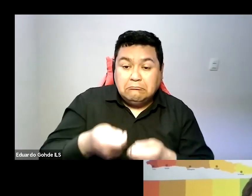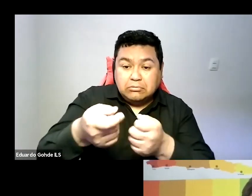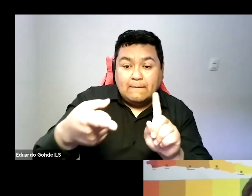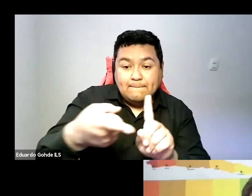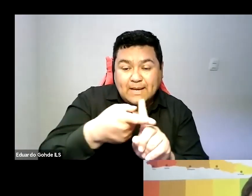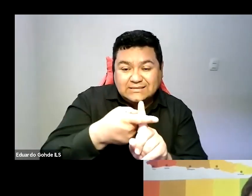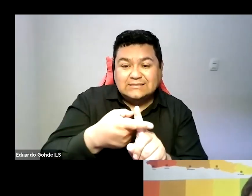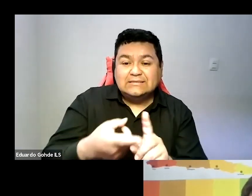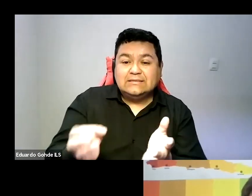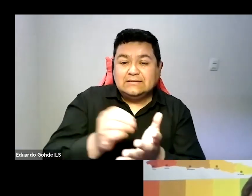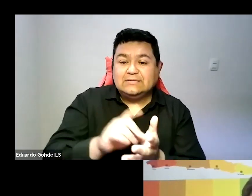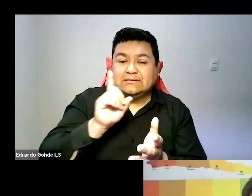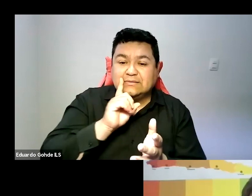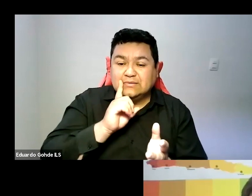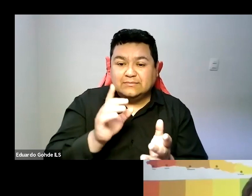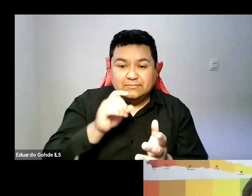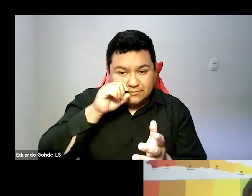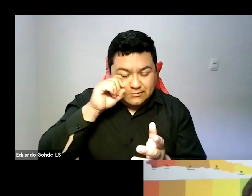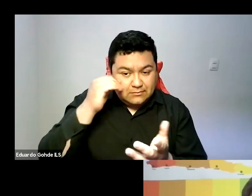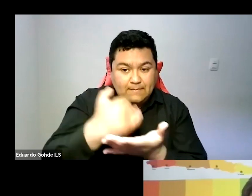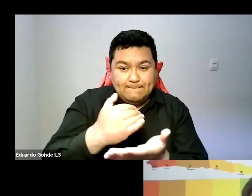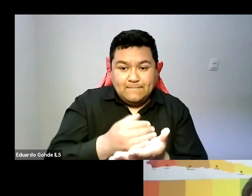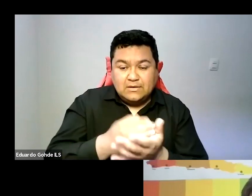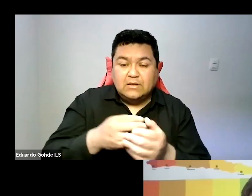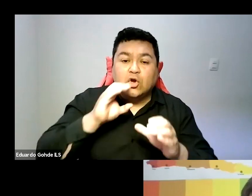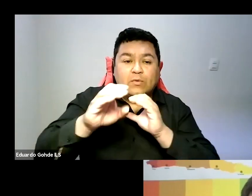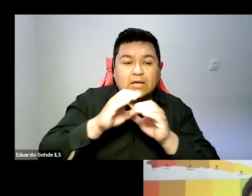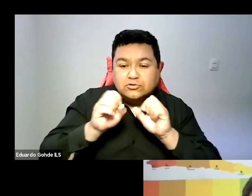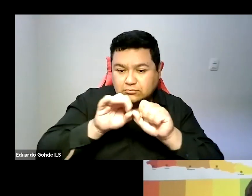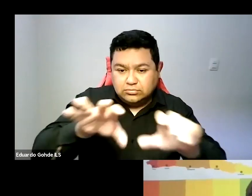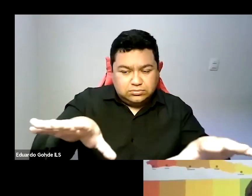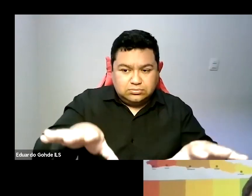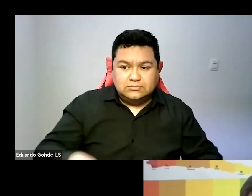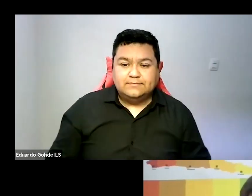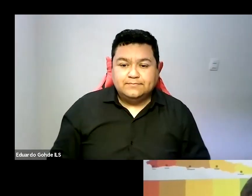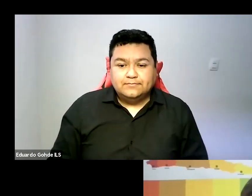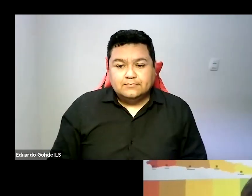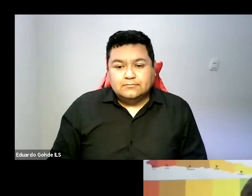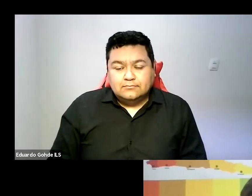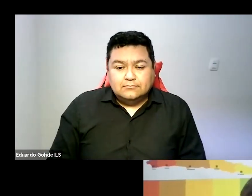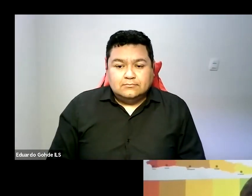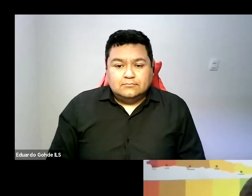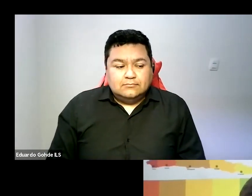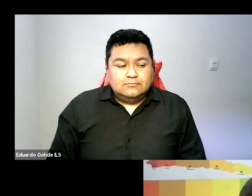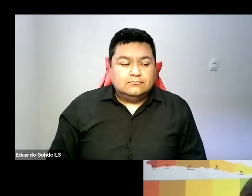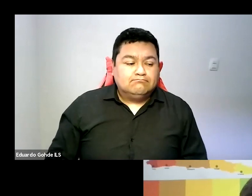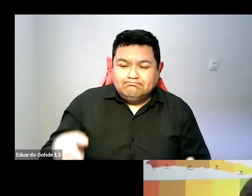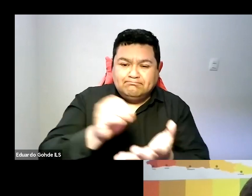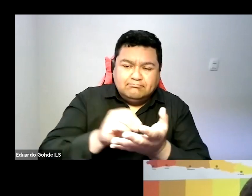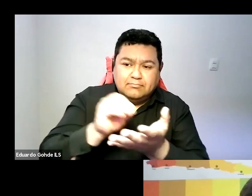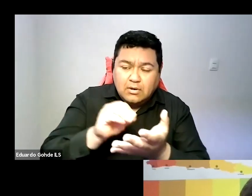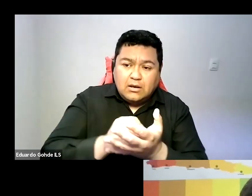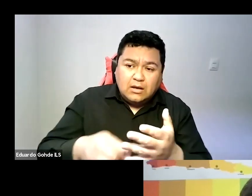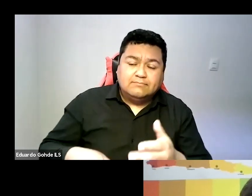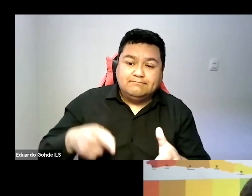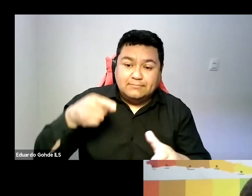si además tenés un plan de comunicación pública o de divulgación. Bueno, insistamos por ese camino.